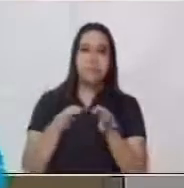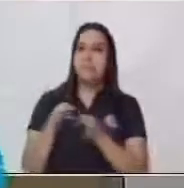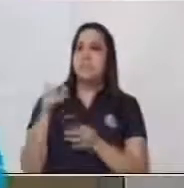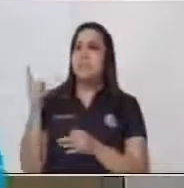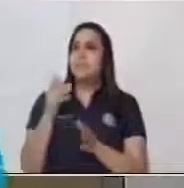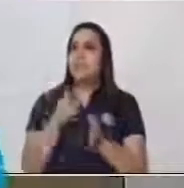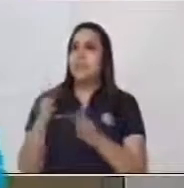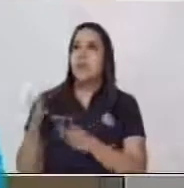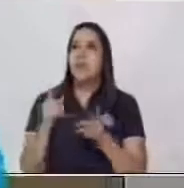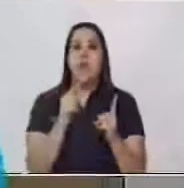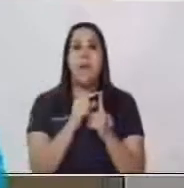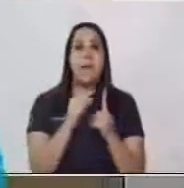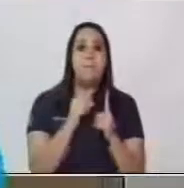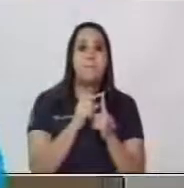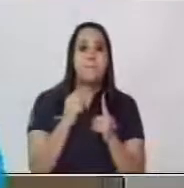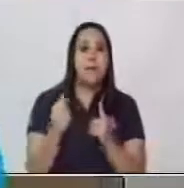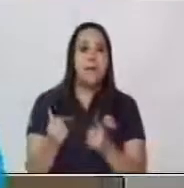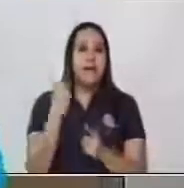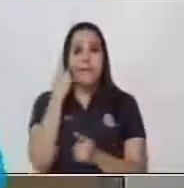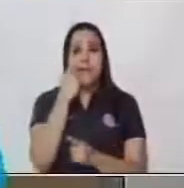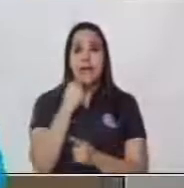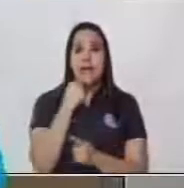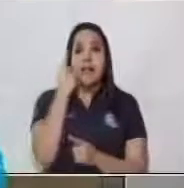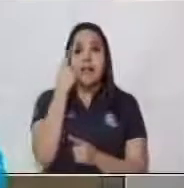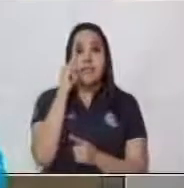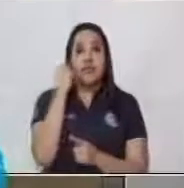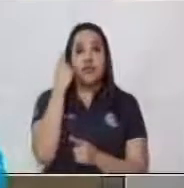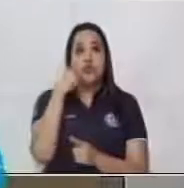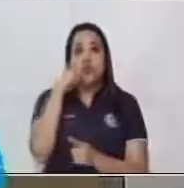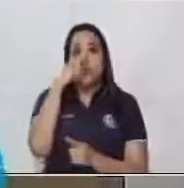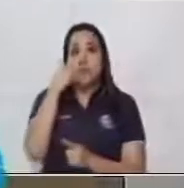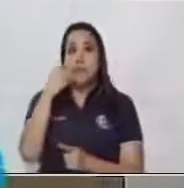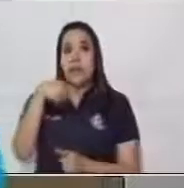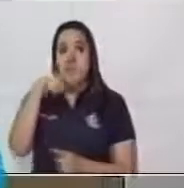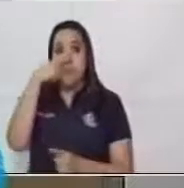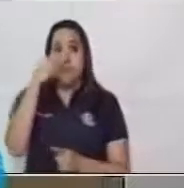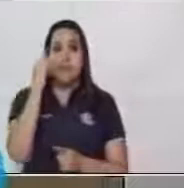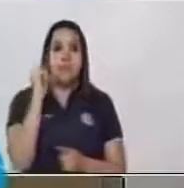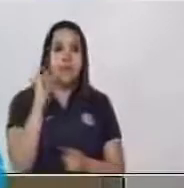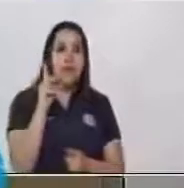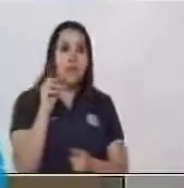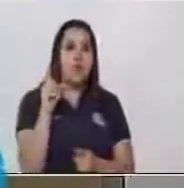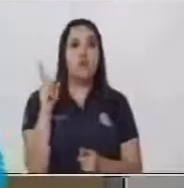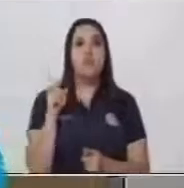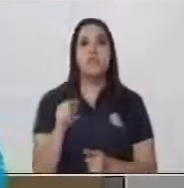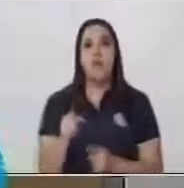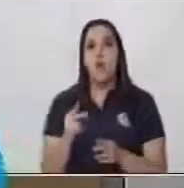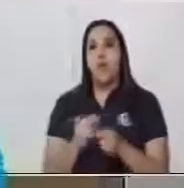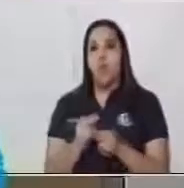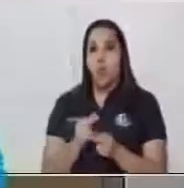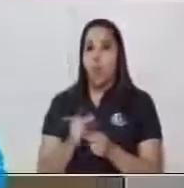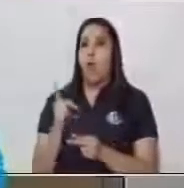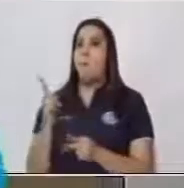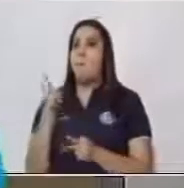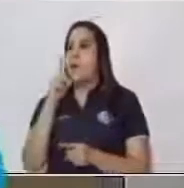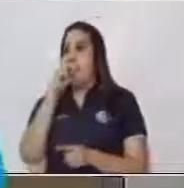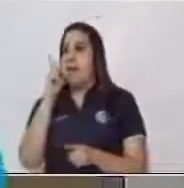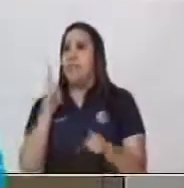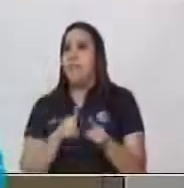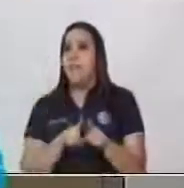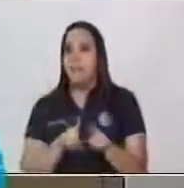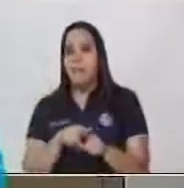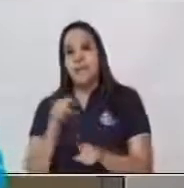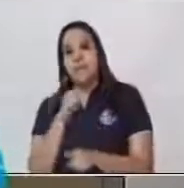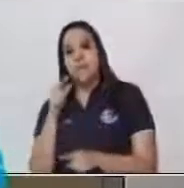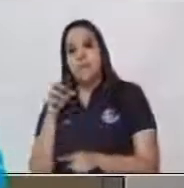sustantivada, ¿sí? O sea, un nombre. Y están también las predicativas, que son las que tienen